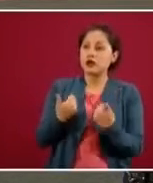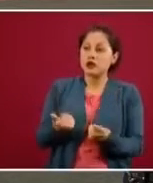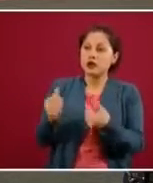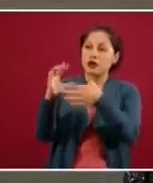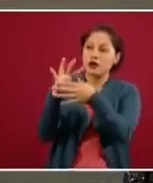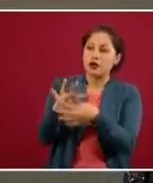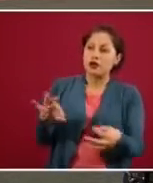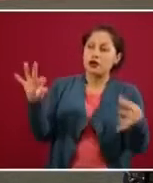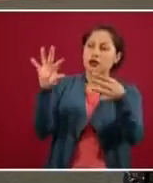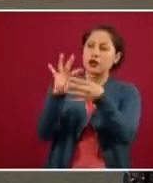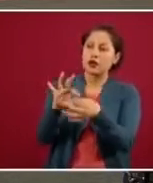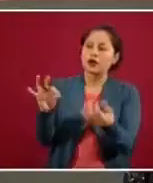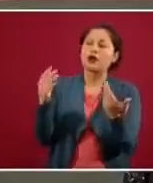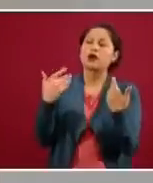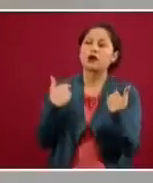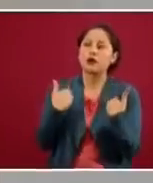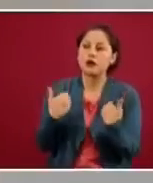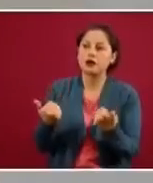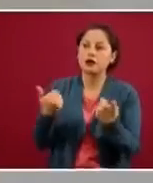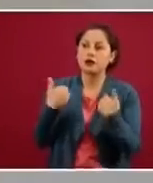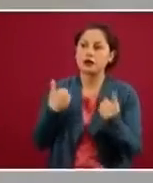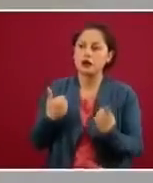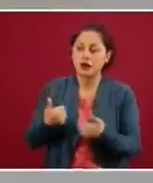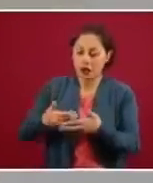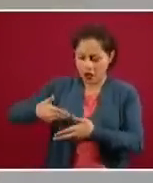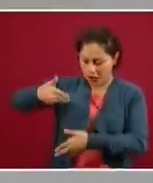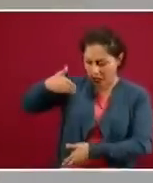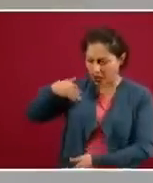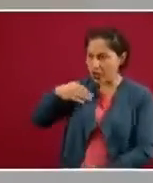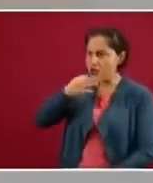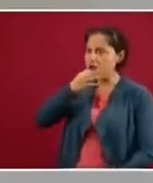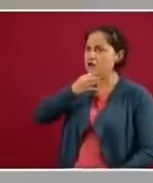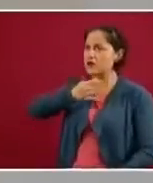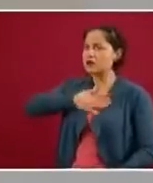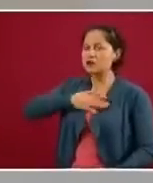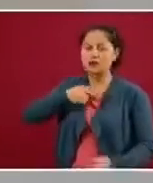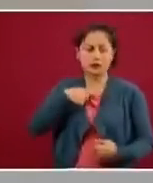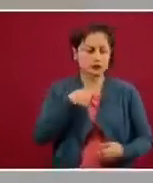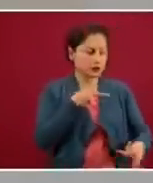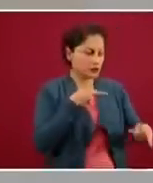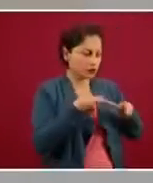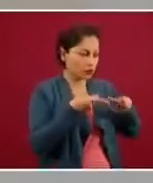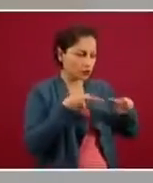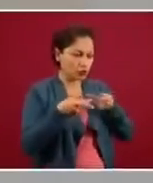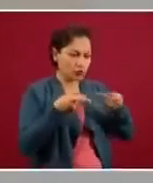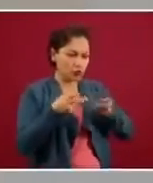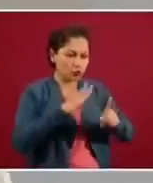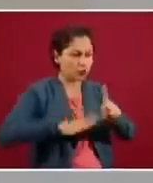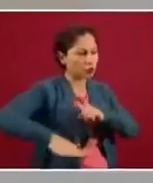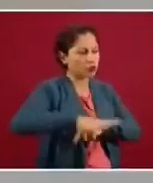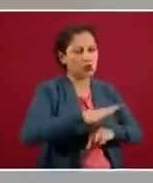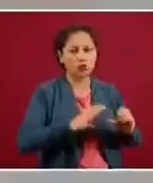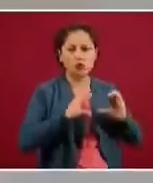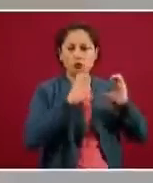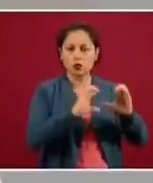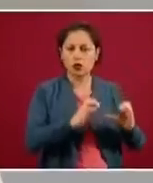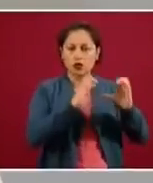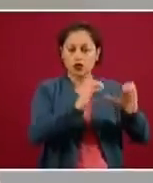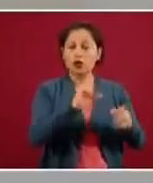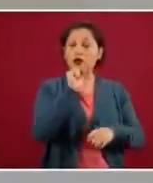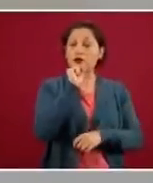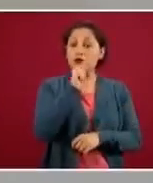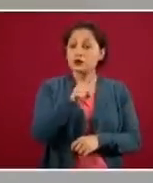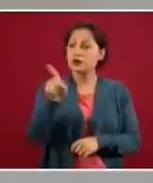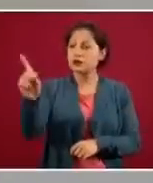lo sabemos con anticipación y podemos saber que si algo es positivo, algo es alentador,